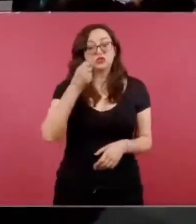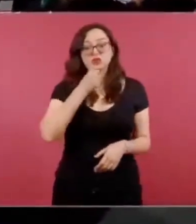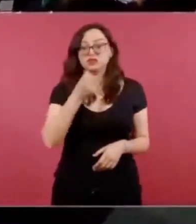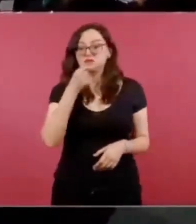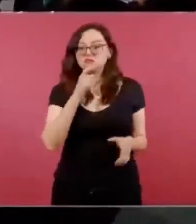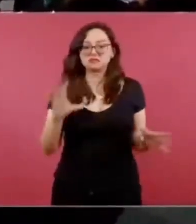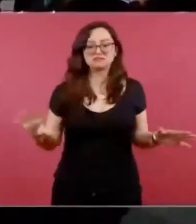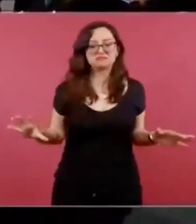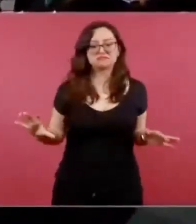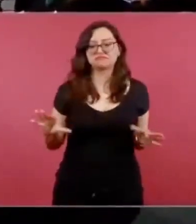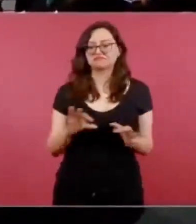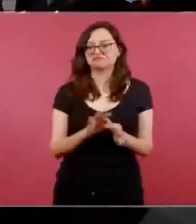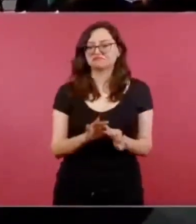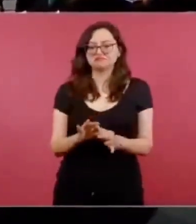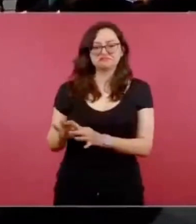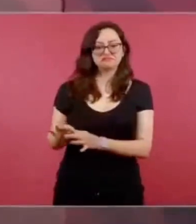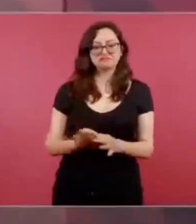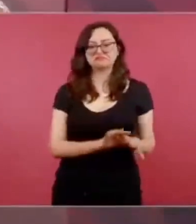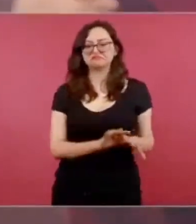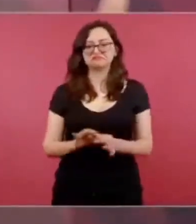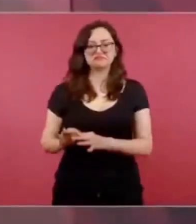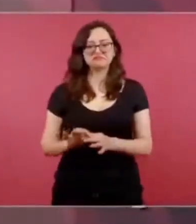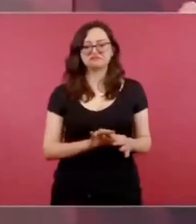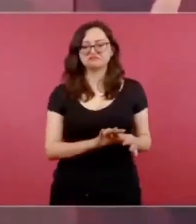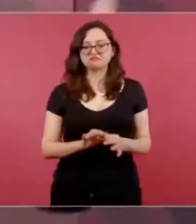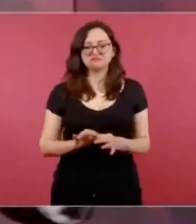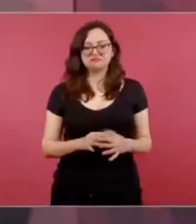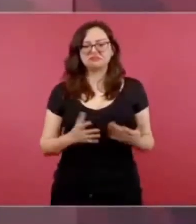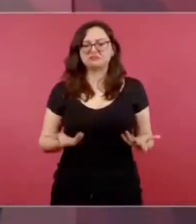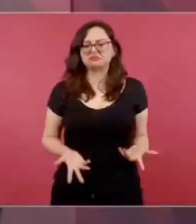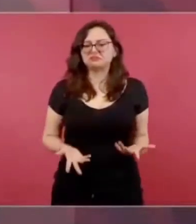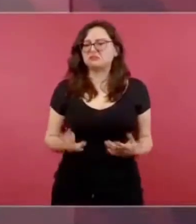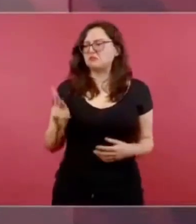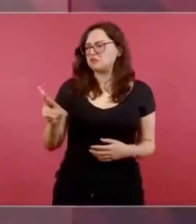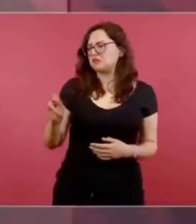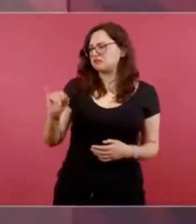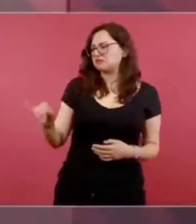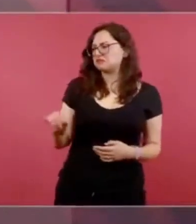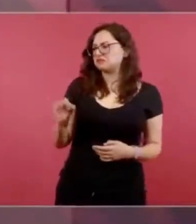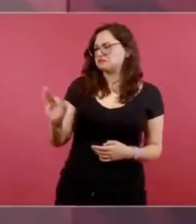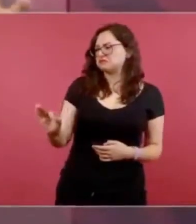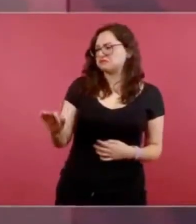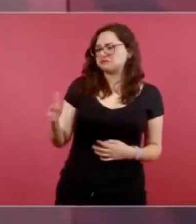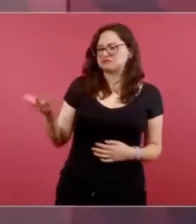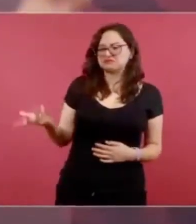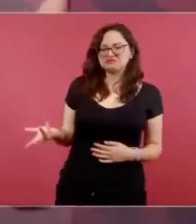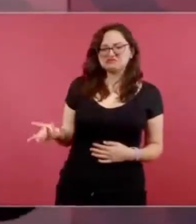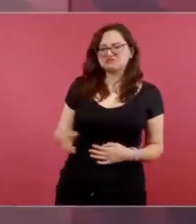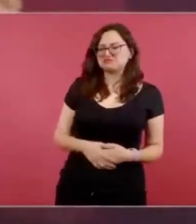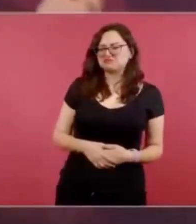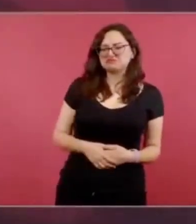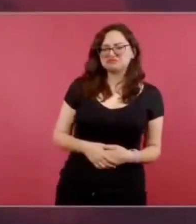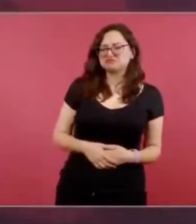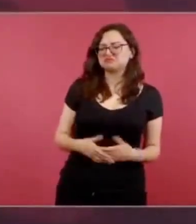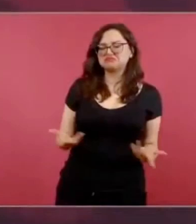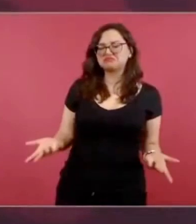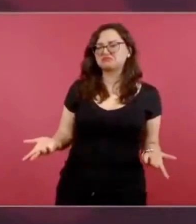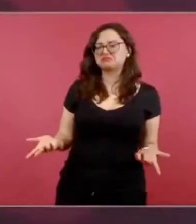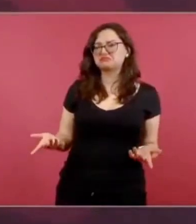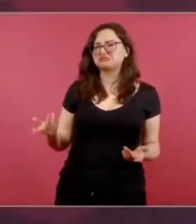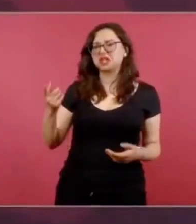se pusieron de acuerdo. Tampoco les interesaba el Poder Judicial, un poder apéndice del